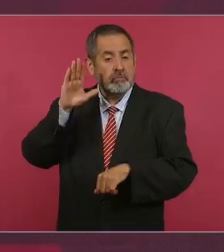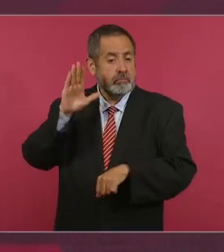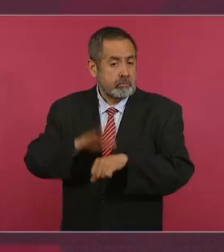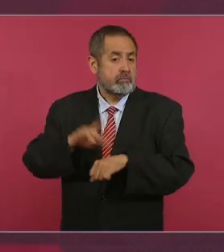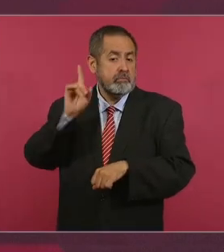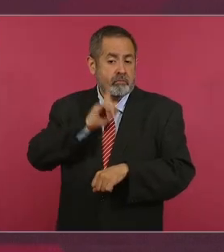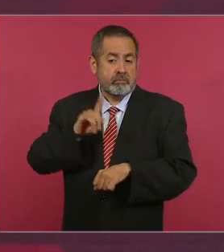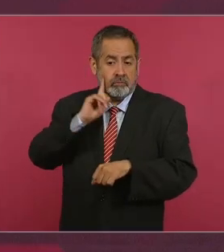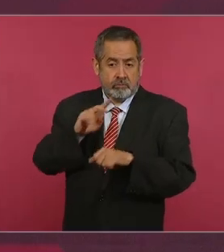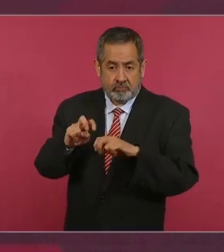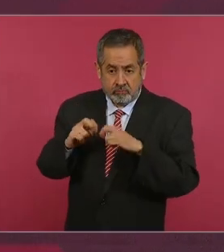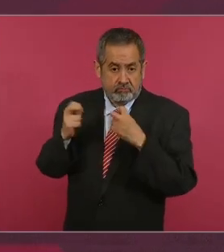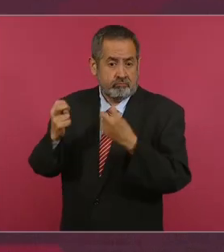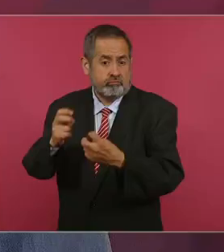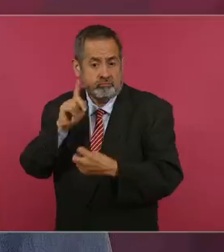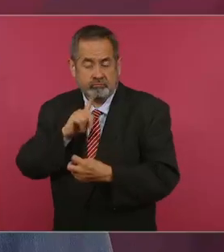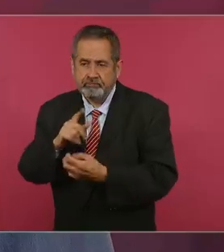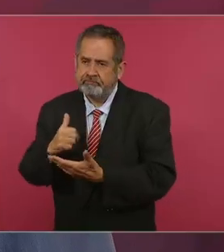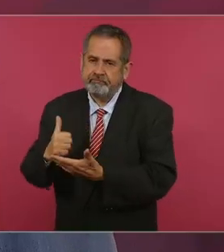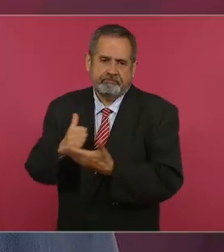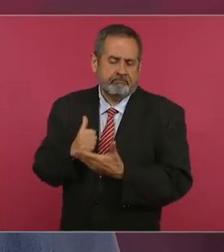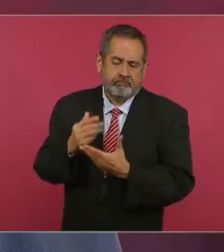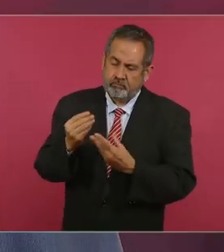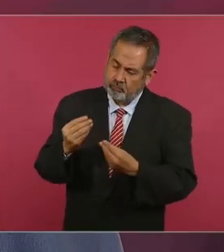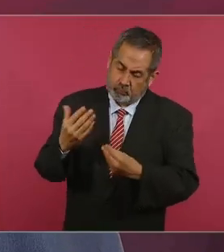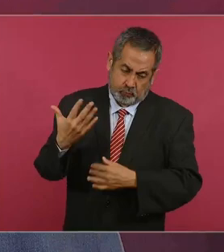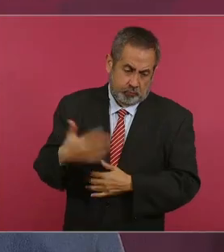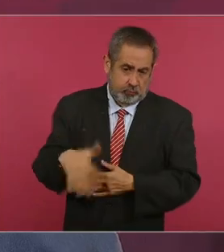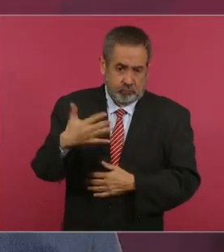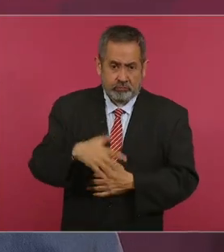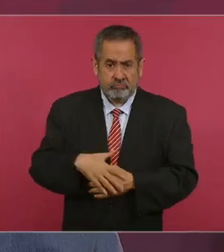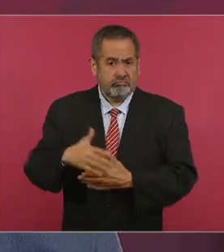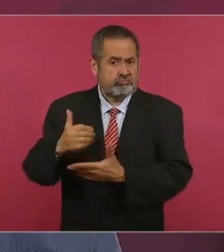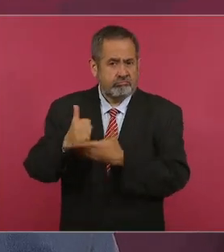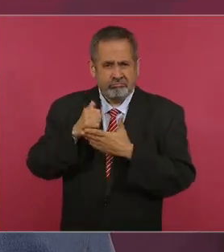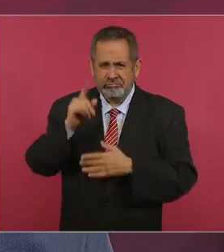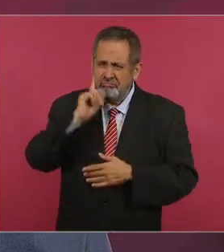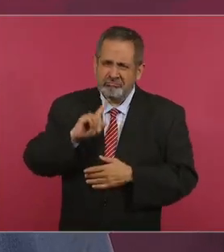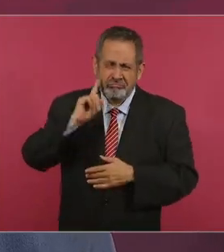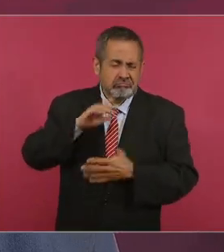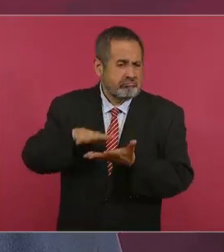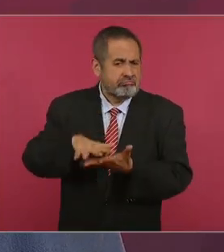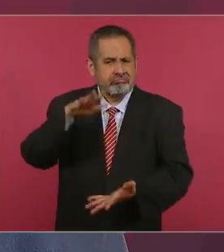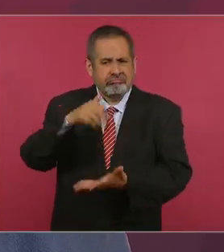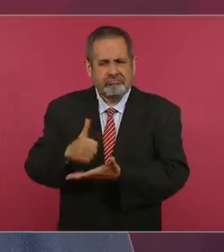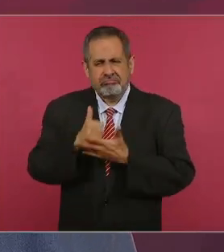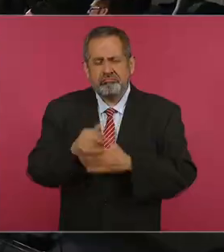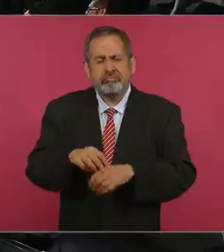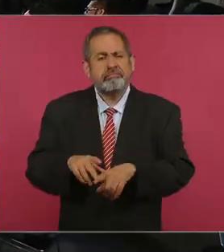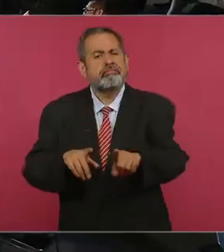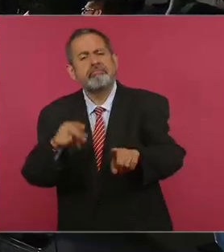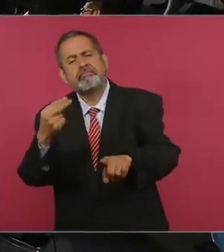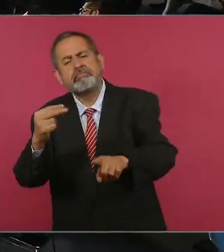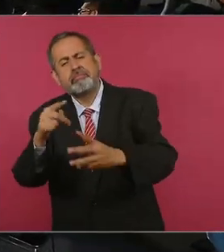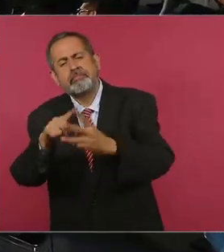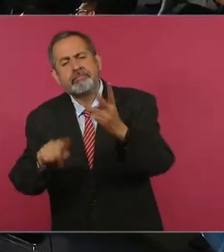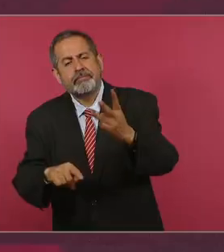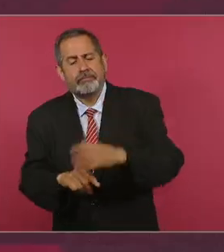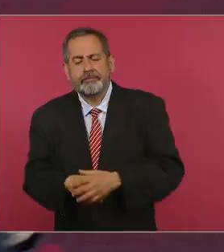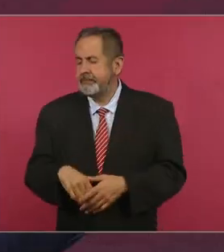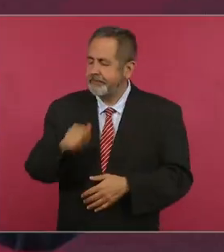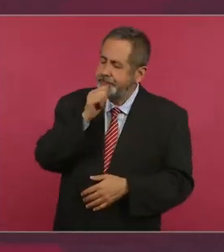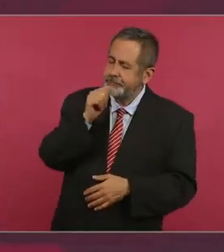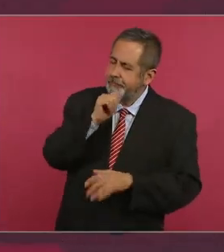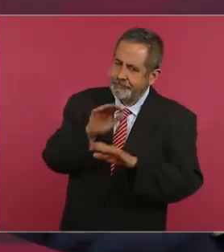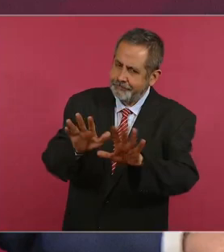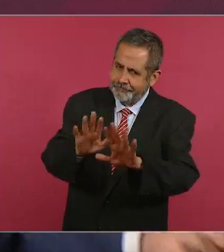hombres, me ayudaron mucho. Y ahora las mujeres me están ayudando muchísimo. ¿Nos puede adelantar algunos nombres? No,